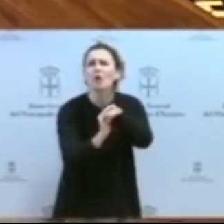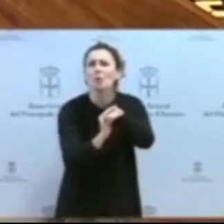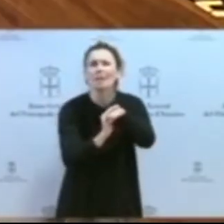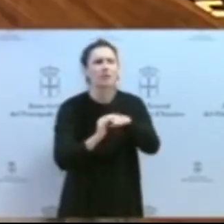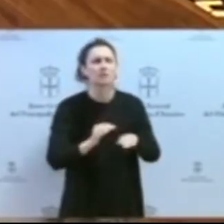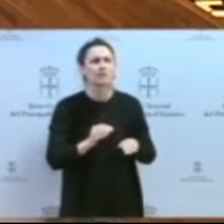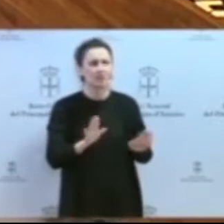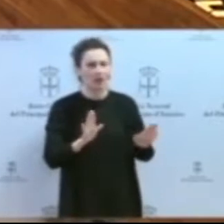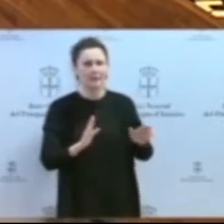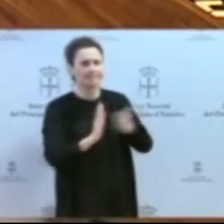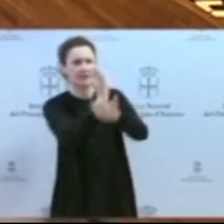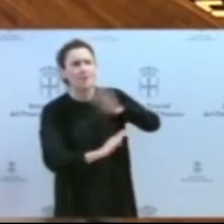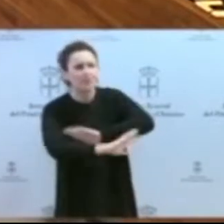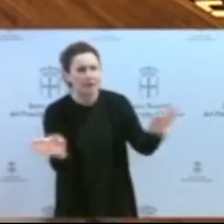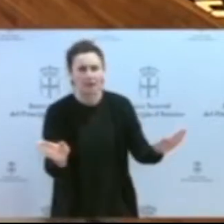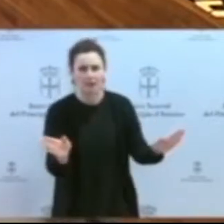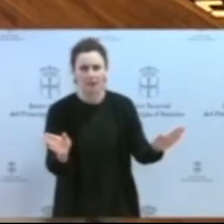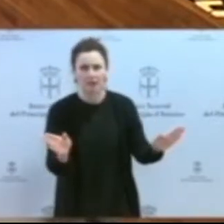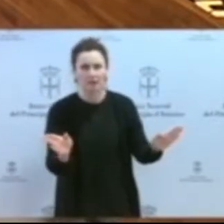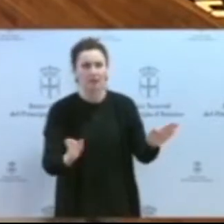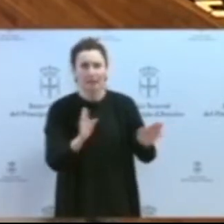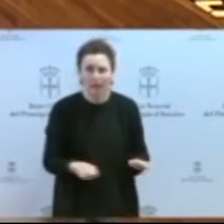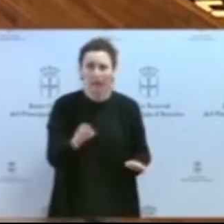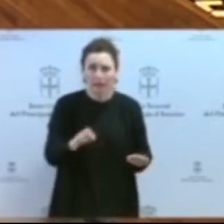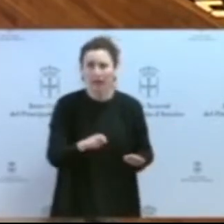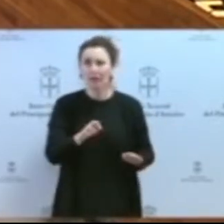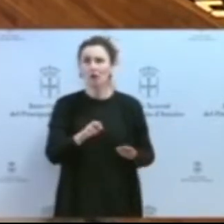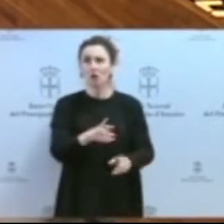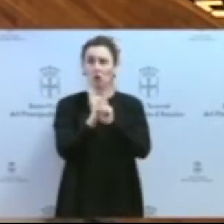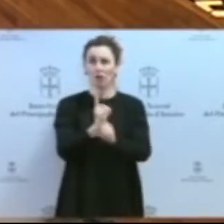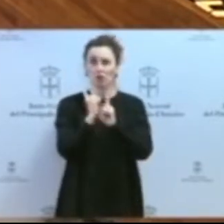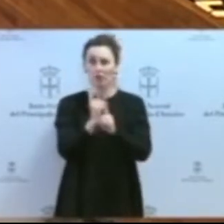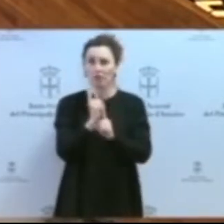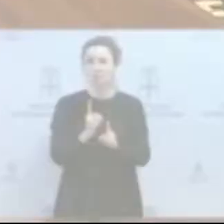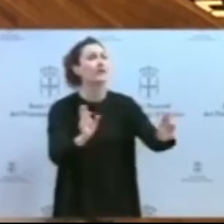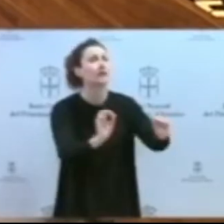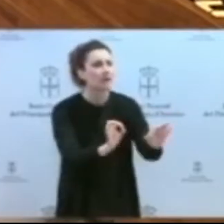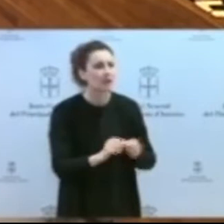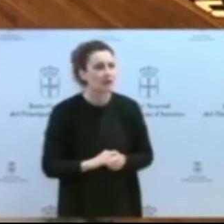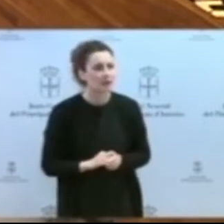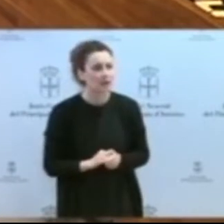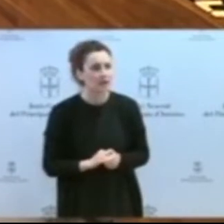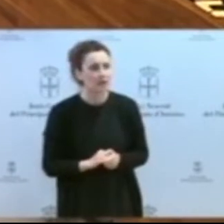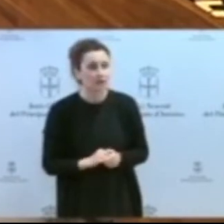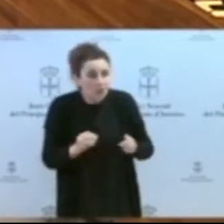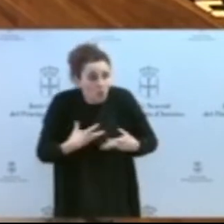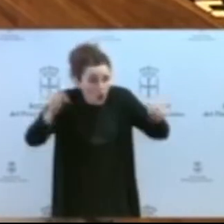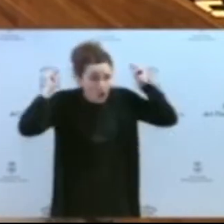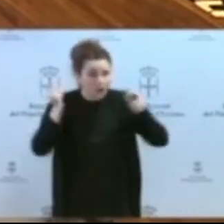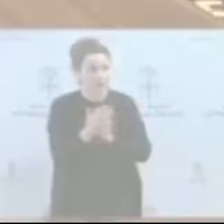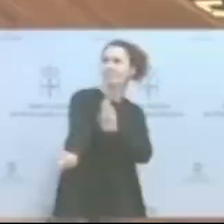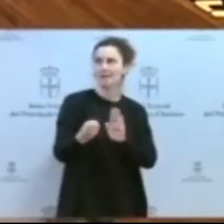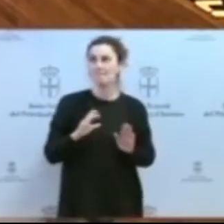uso... Va a admitir usted que se nos insulte constantemente. Señor diputado, no tiene el uso de la palabra. Le llamo al orden, señor